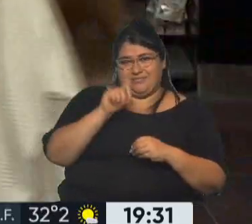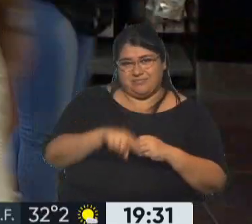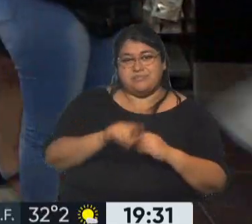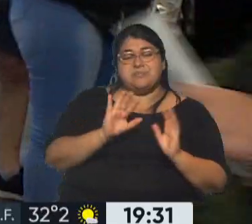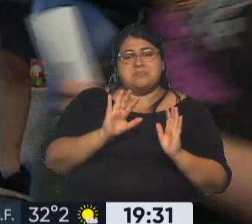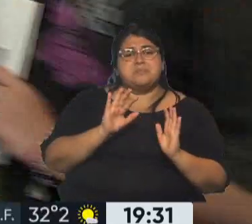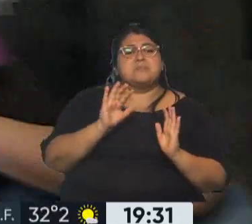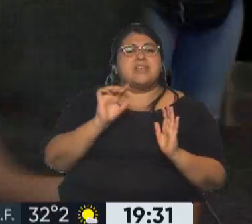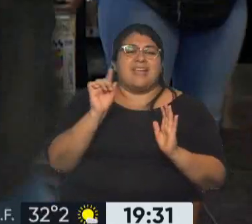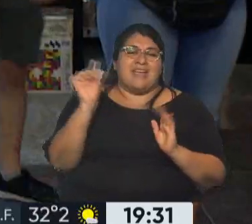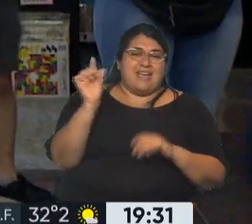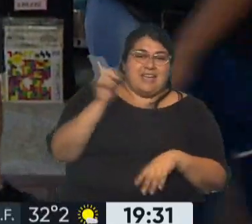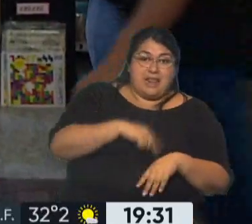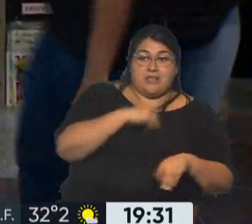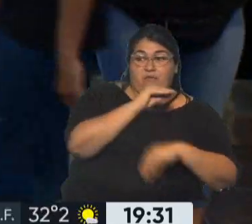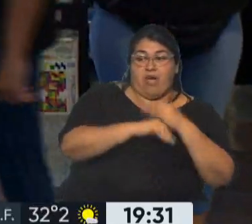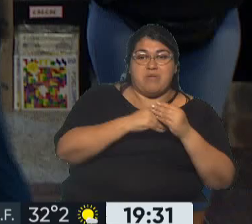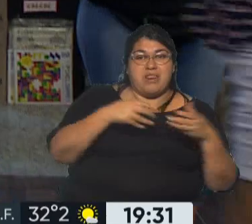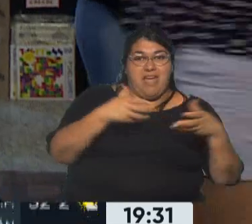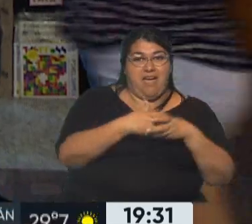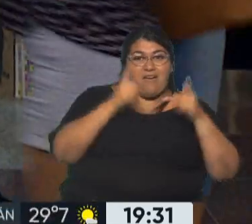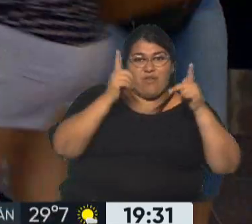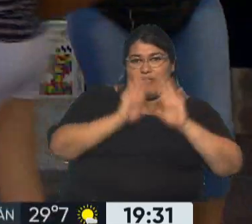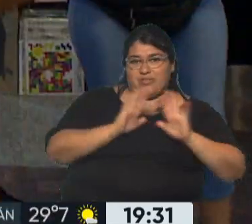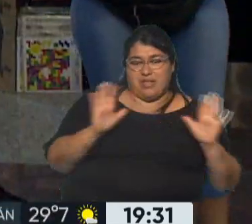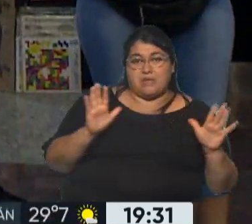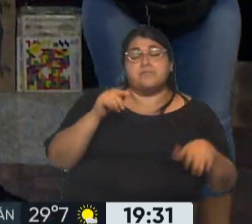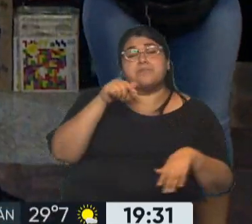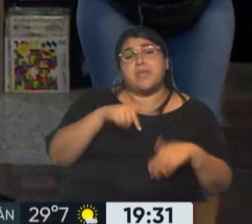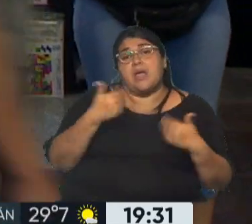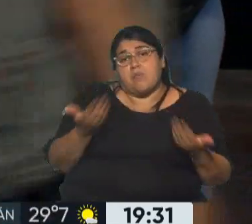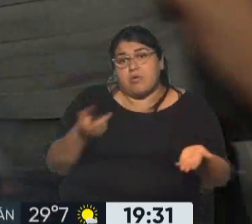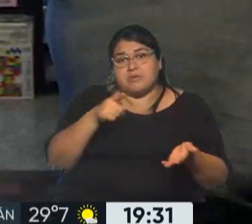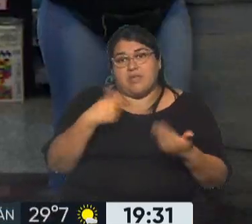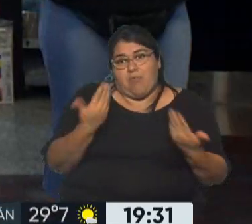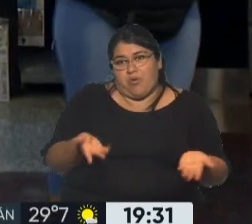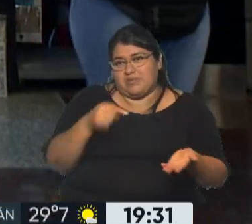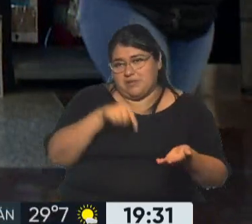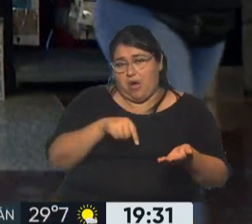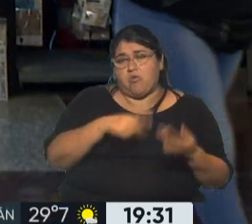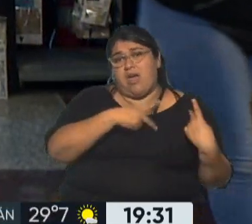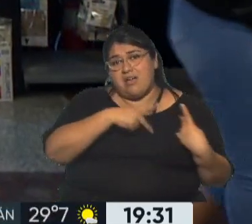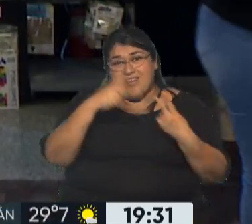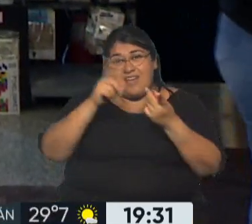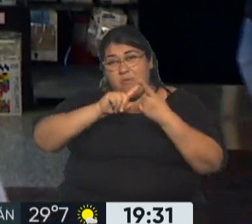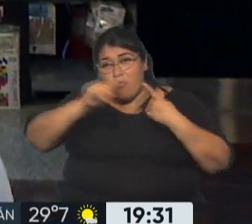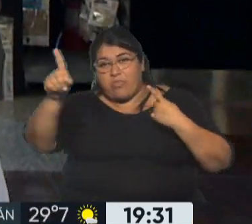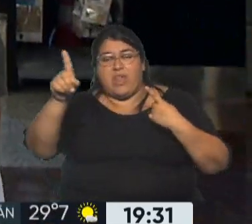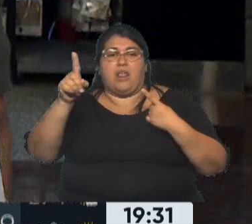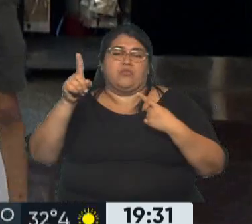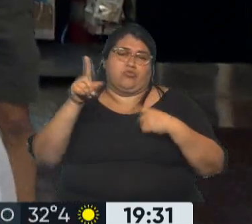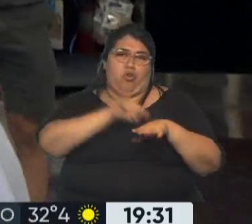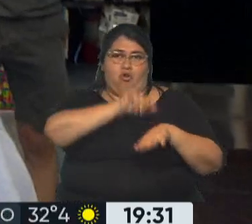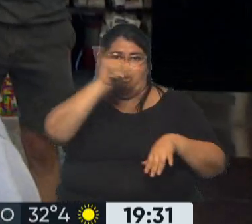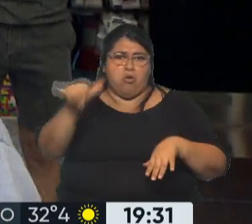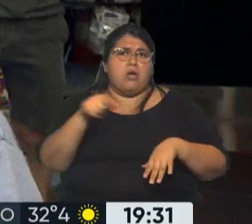lugar. Voy a pasar las Navidades con mi familia. Y entonces ahora aprovecho que tenemos vuelos a San Luis, que